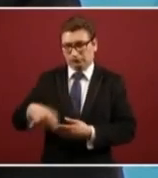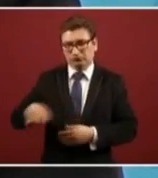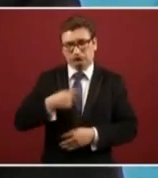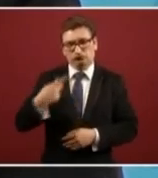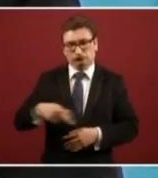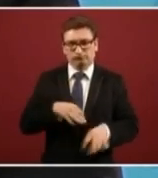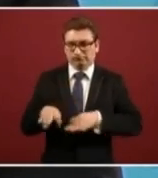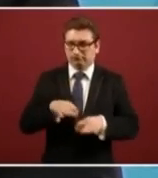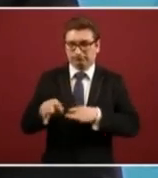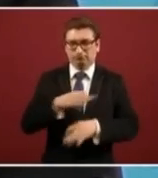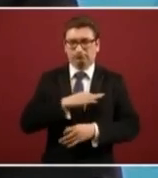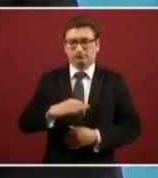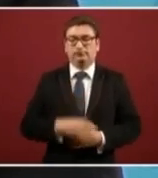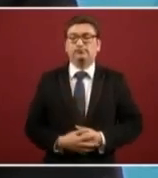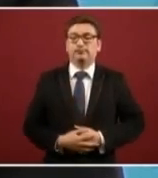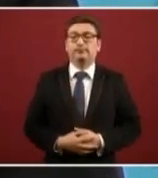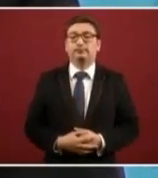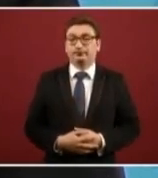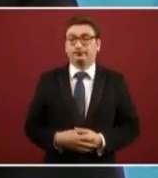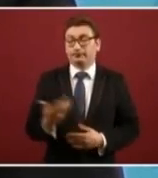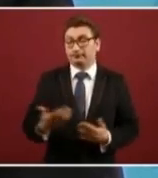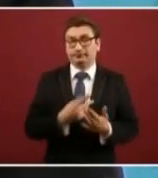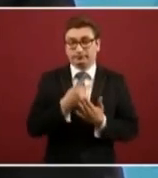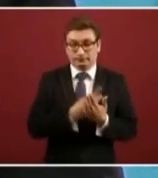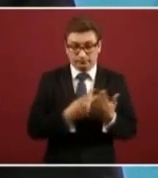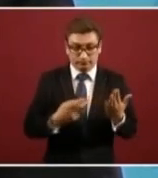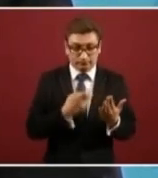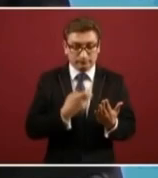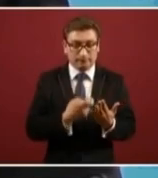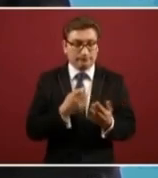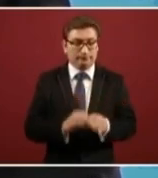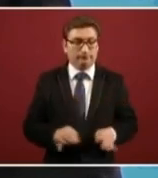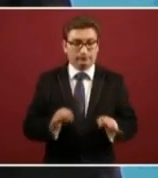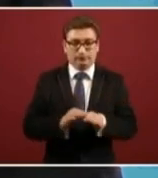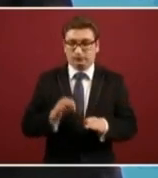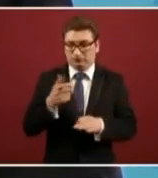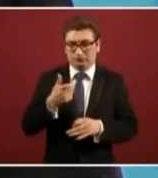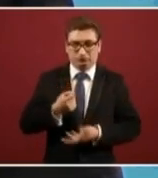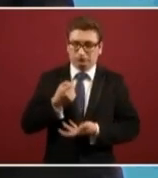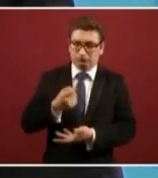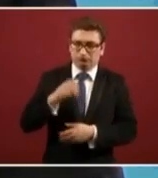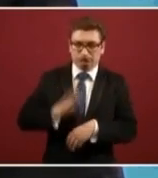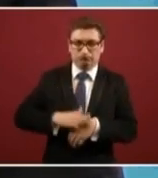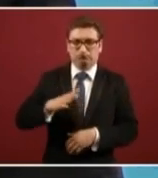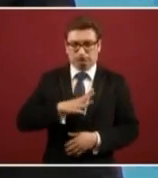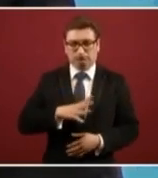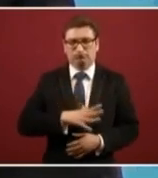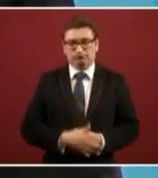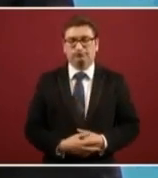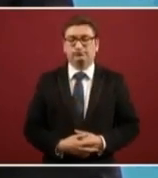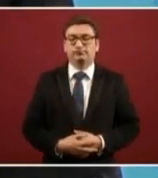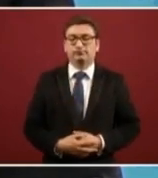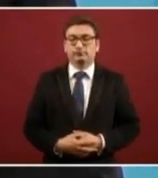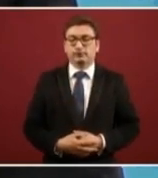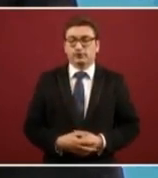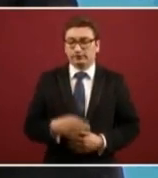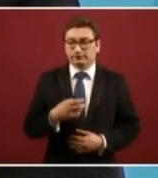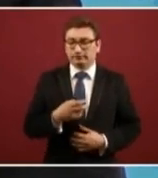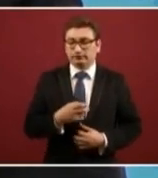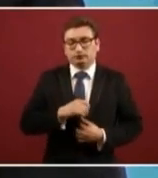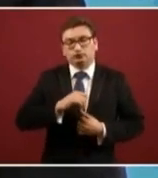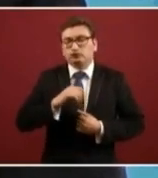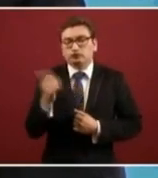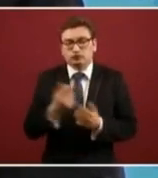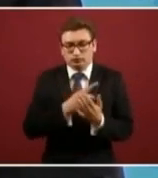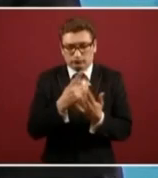su actividad. Para este programa, ese programa especialmente es el que tiene más presupuesto del que asignamos, por encima de